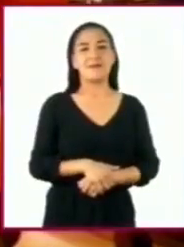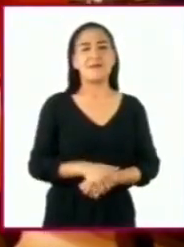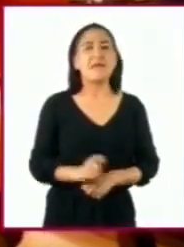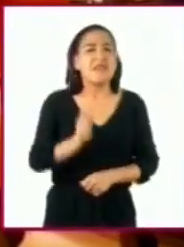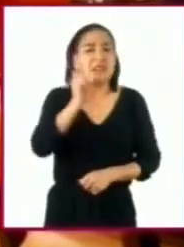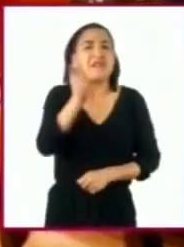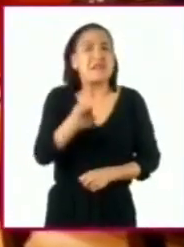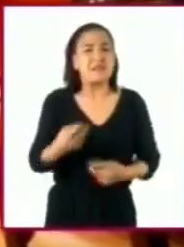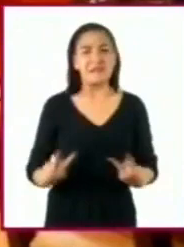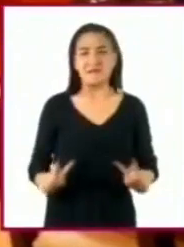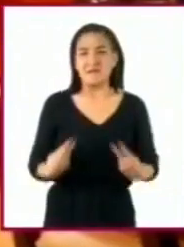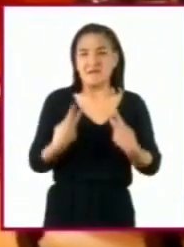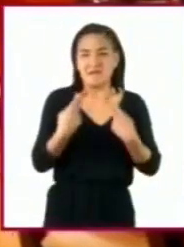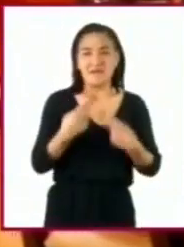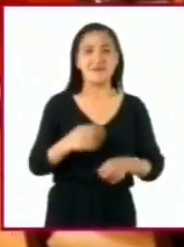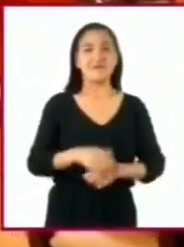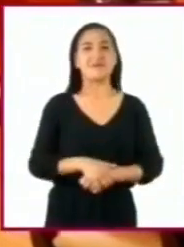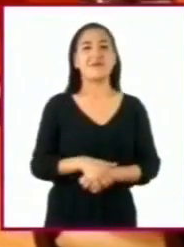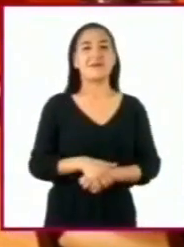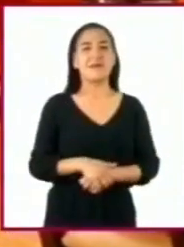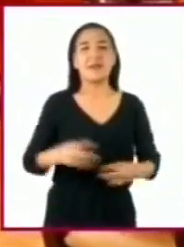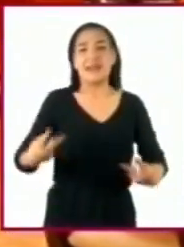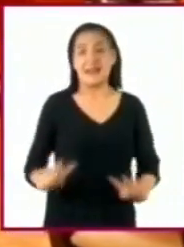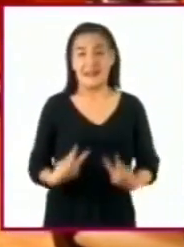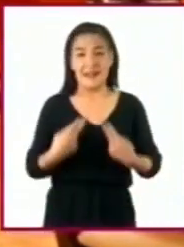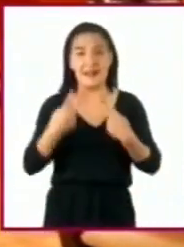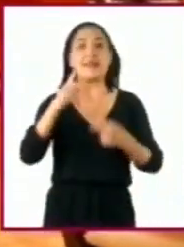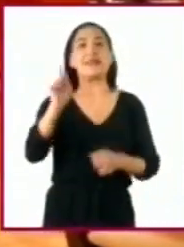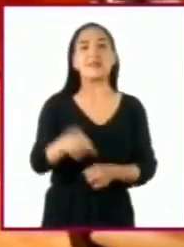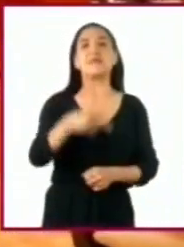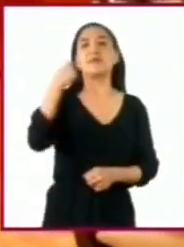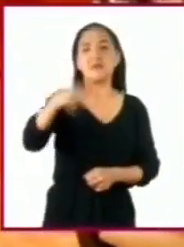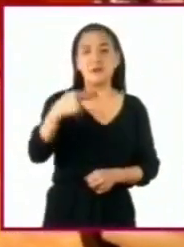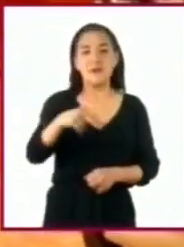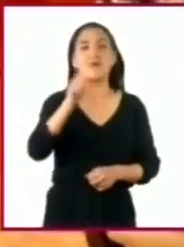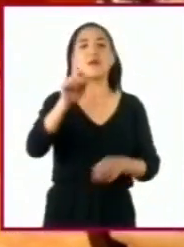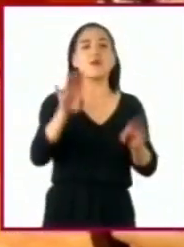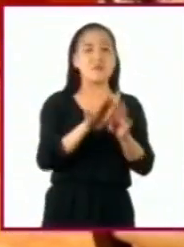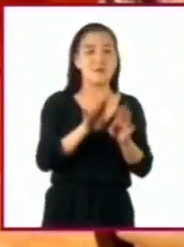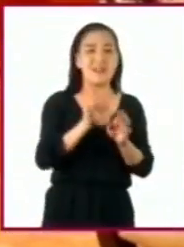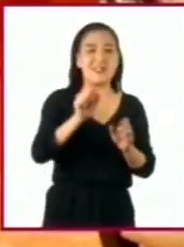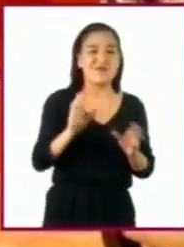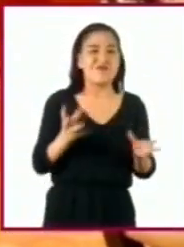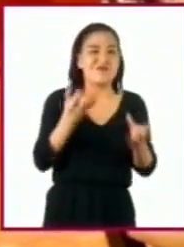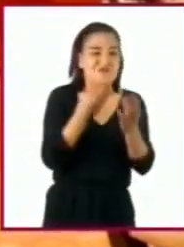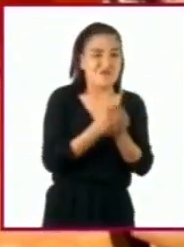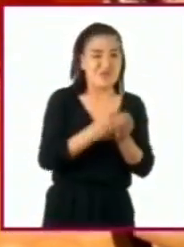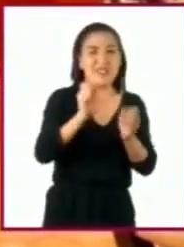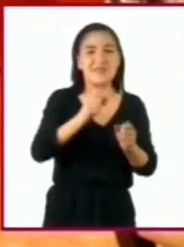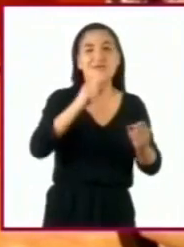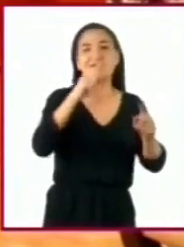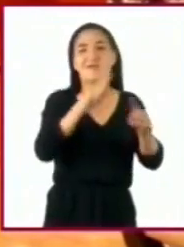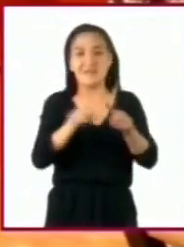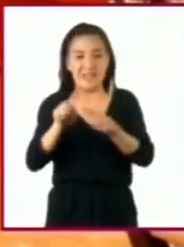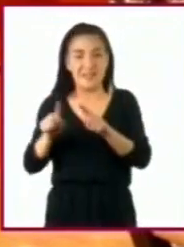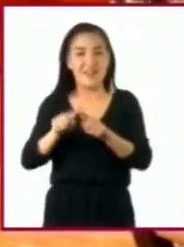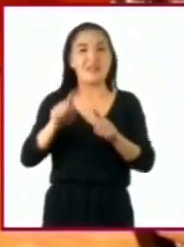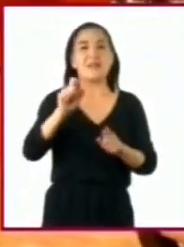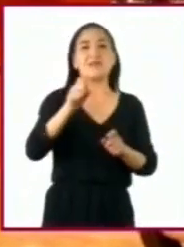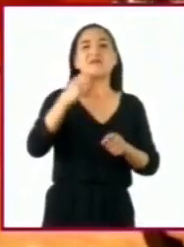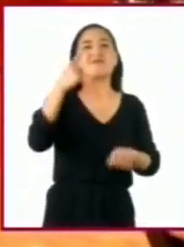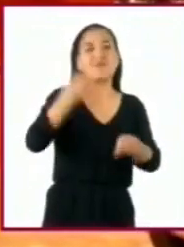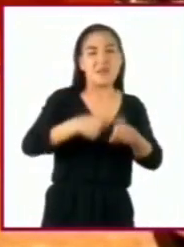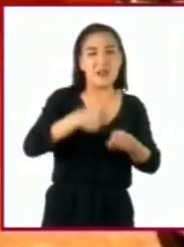¿Qué es el cáncer? Cáncer es el nombre que se da a un conjunto de enfermedades en las que las células del